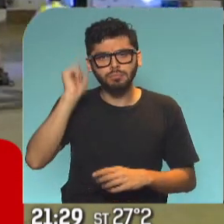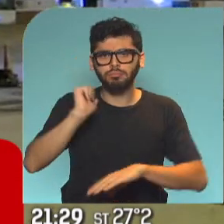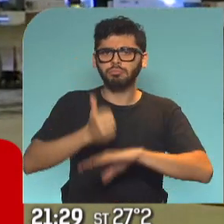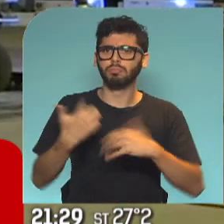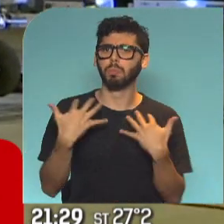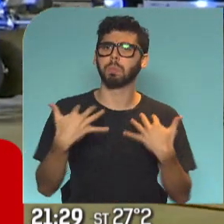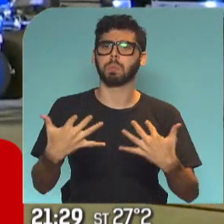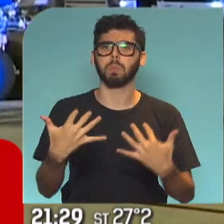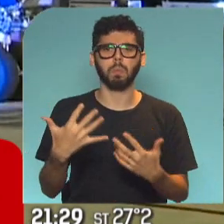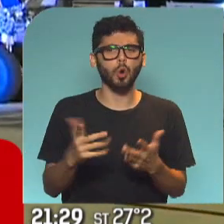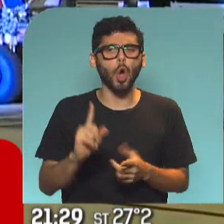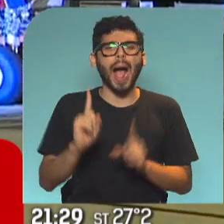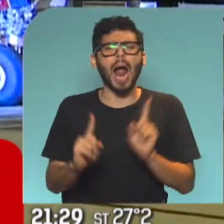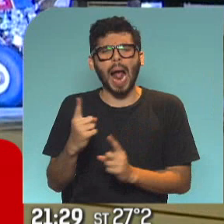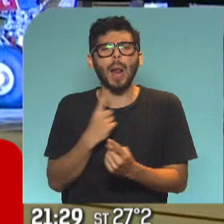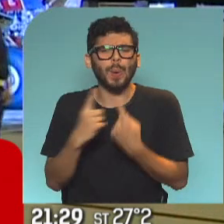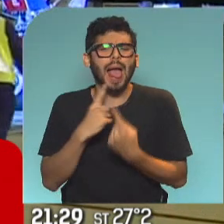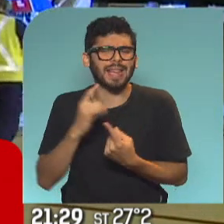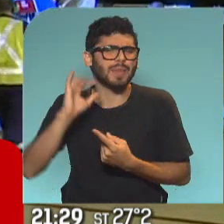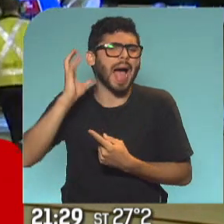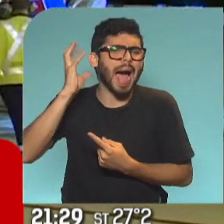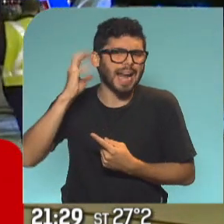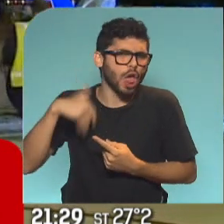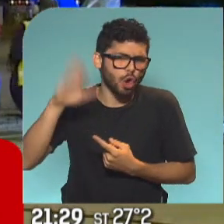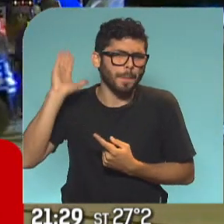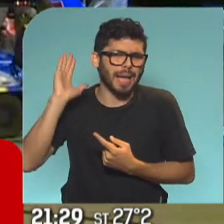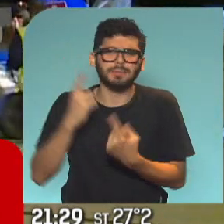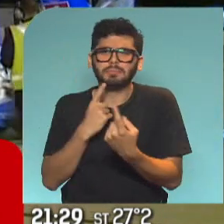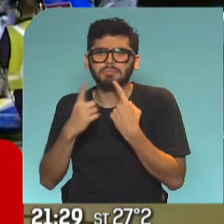masiva, ha dado algunas entrevistas radiales en general.